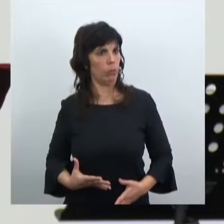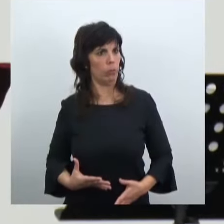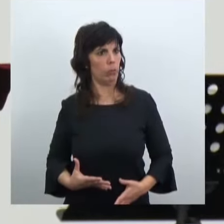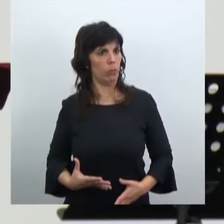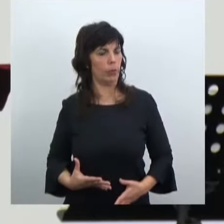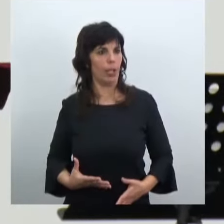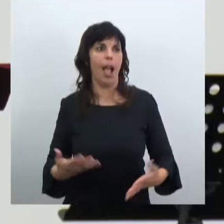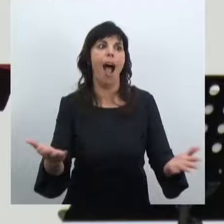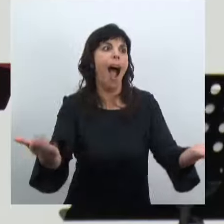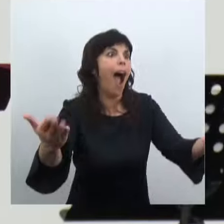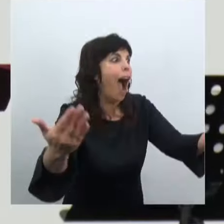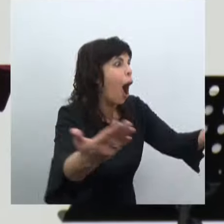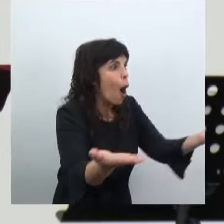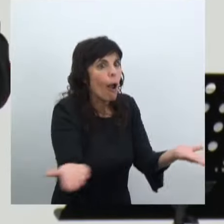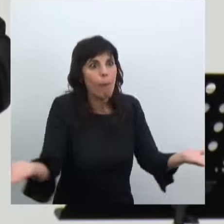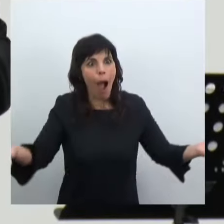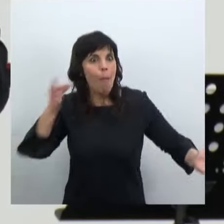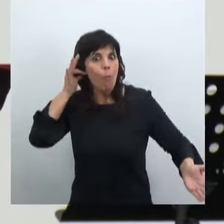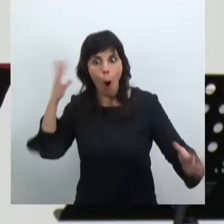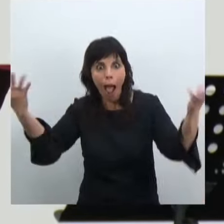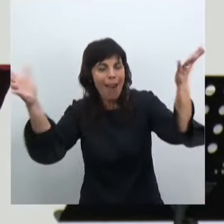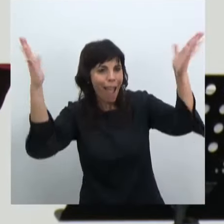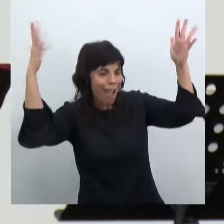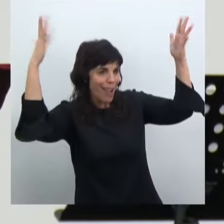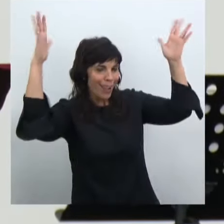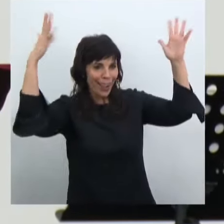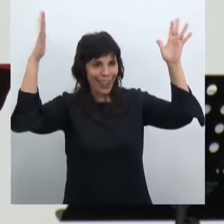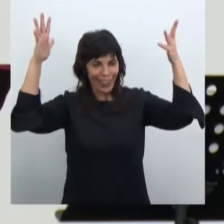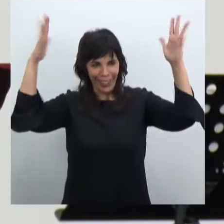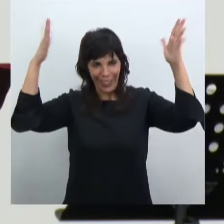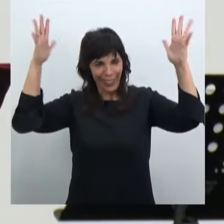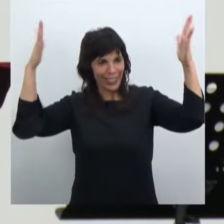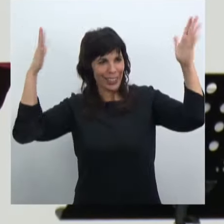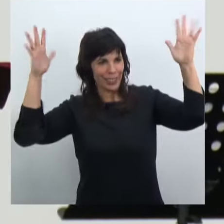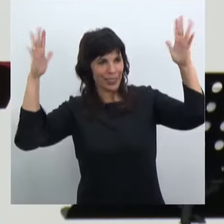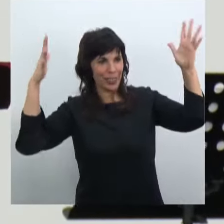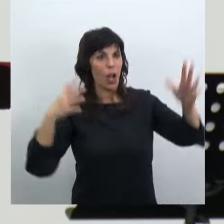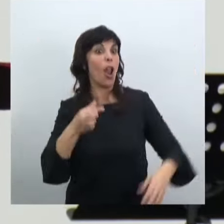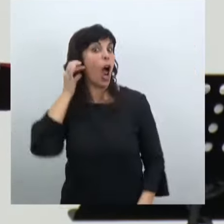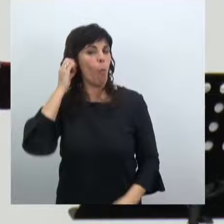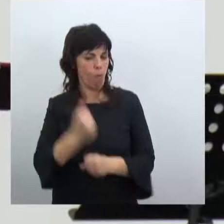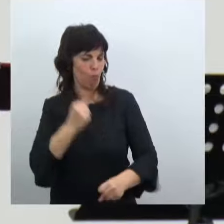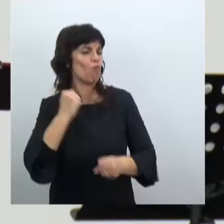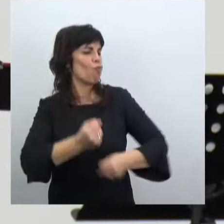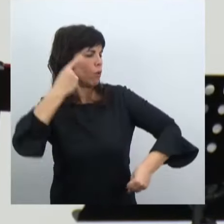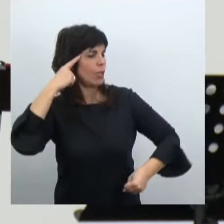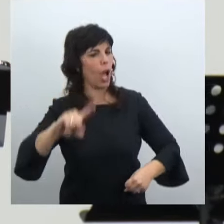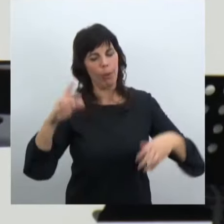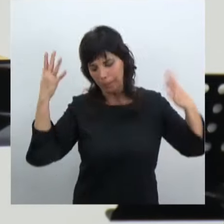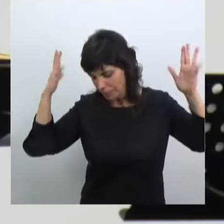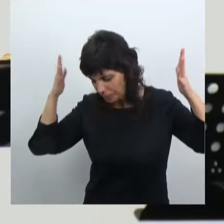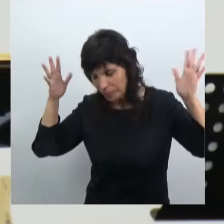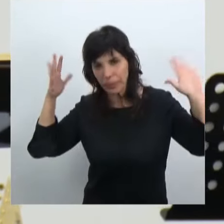Ahora era el momento de reventar, hermana. Ahora el momento era de reventar. Las mujeres saben trabajar.